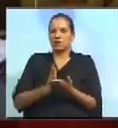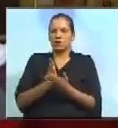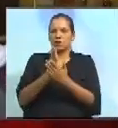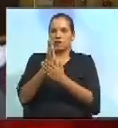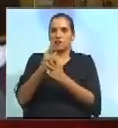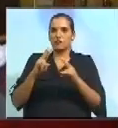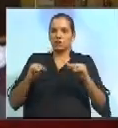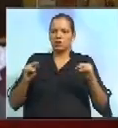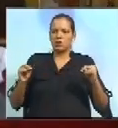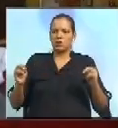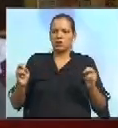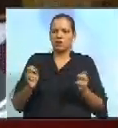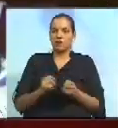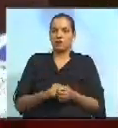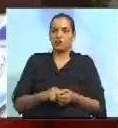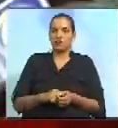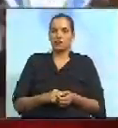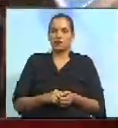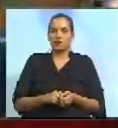totalmente natural.